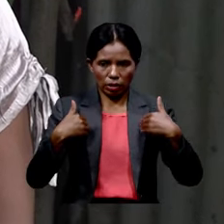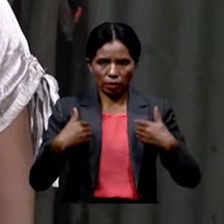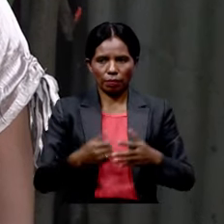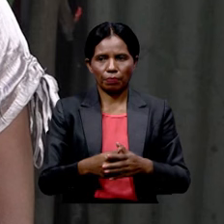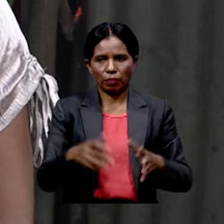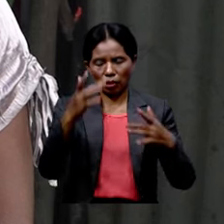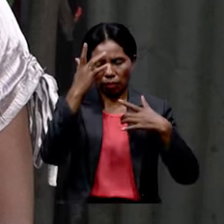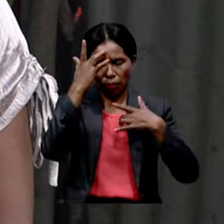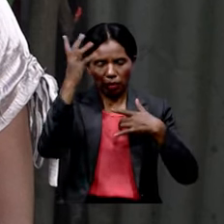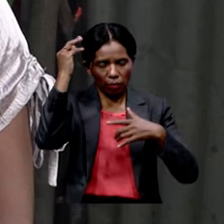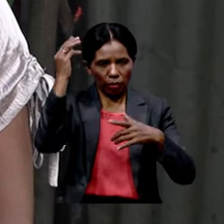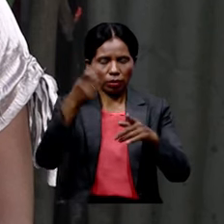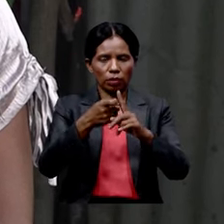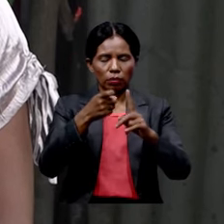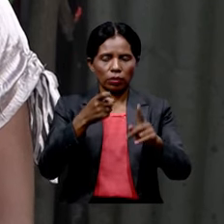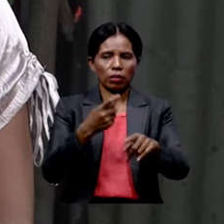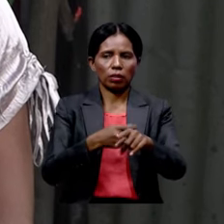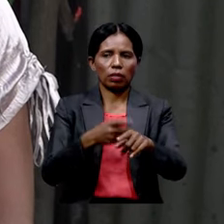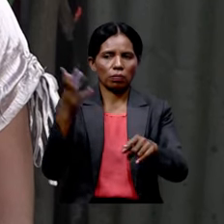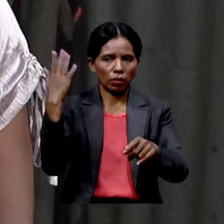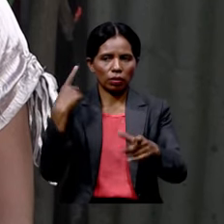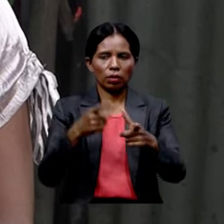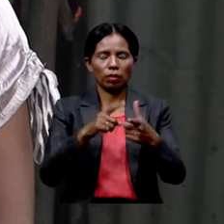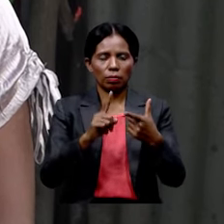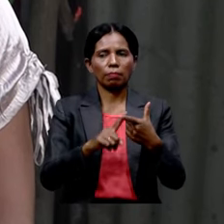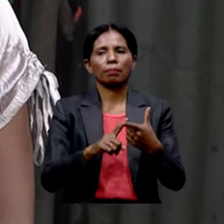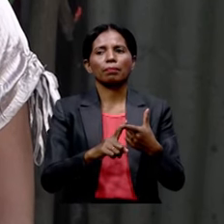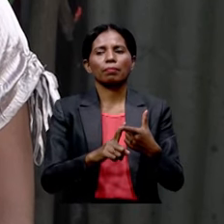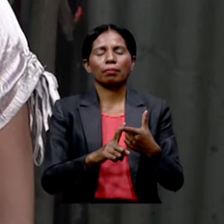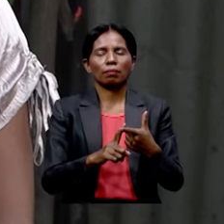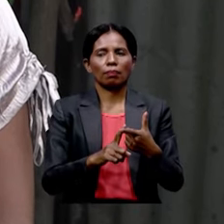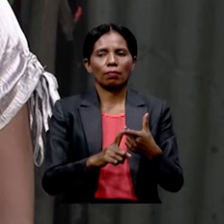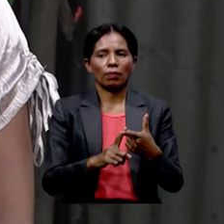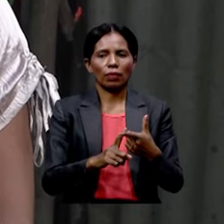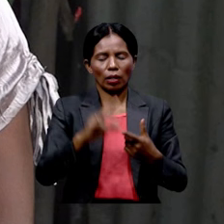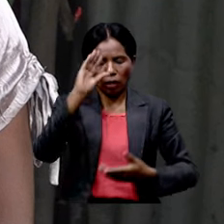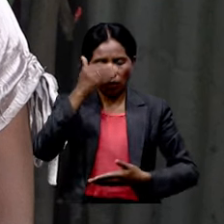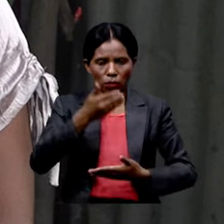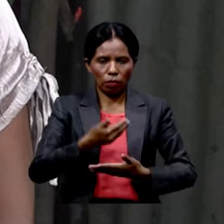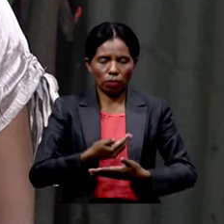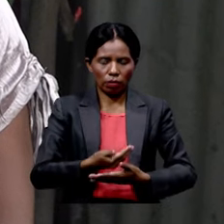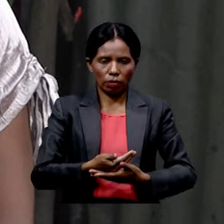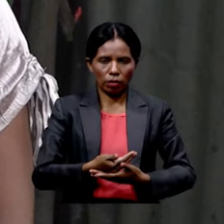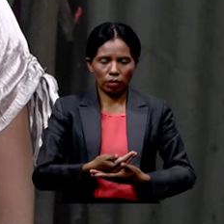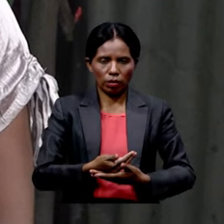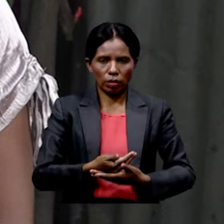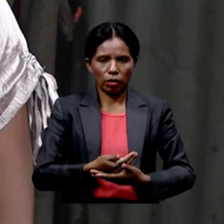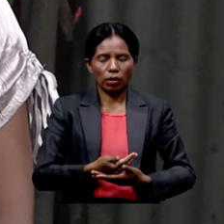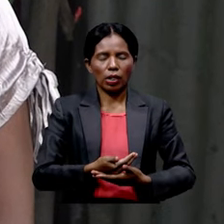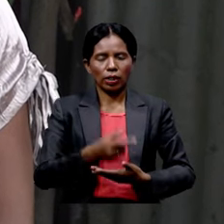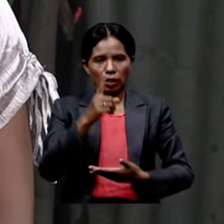moras mental husinya pasado depois nia kous uang ida ho tinan